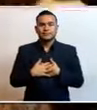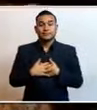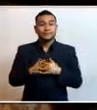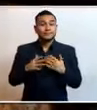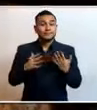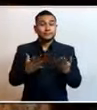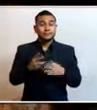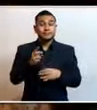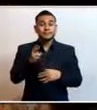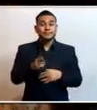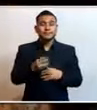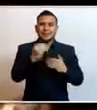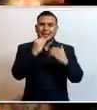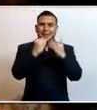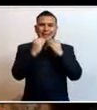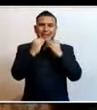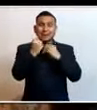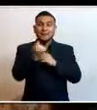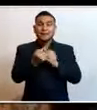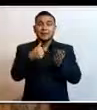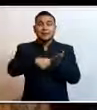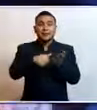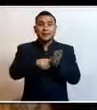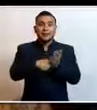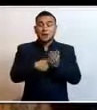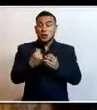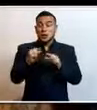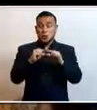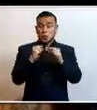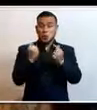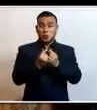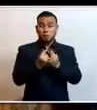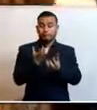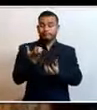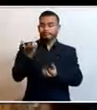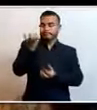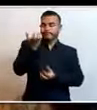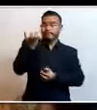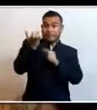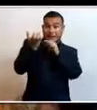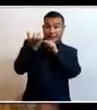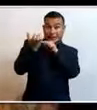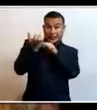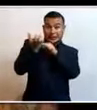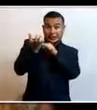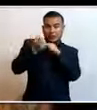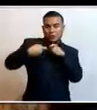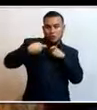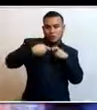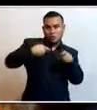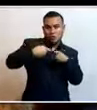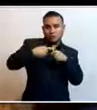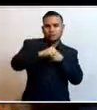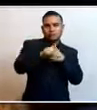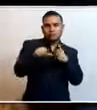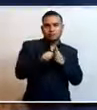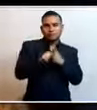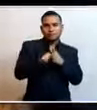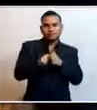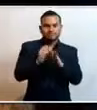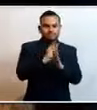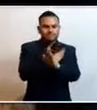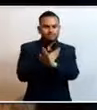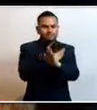Pues como decía el alcalde de San Salvador, esos grupúsculos de poder que están controlando la Asamblea Legislativa están bloqueando la ayuda al